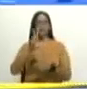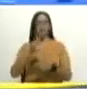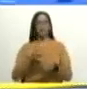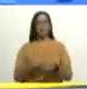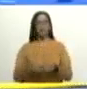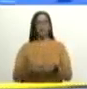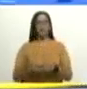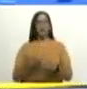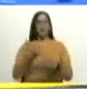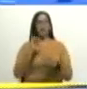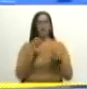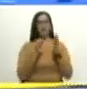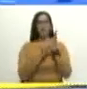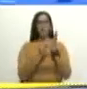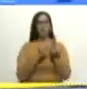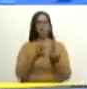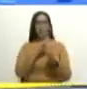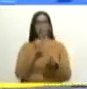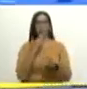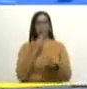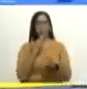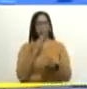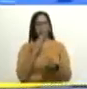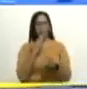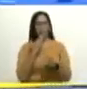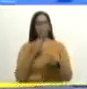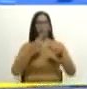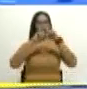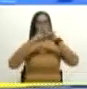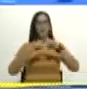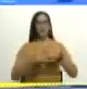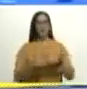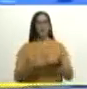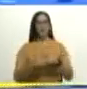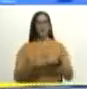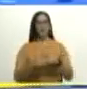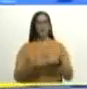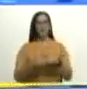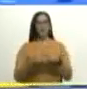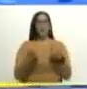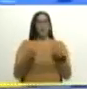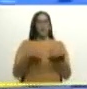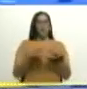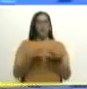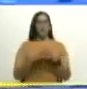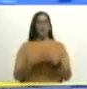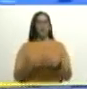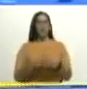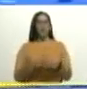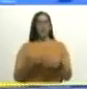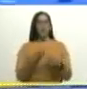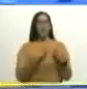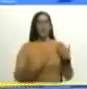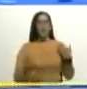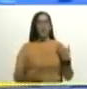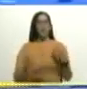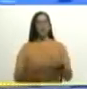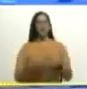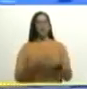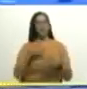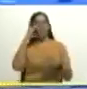Aquí hay otros datos, no los voy a aburrir con los datos. En todo caso, la vicepresidenta